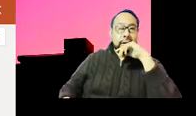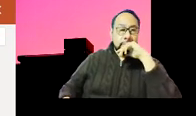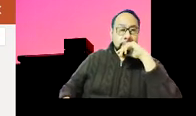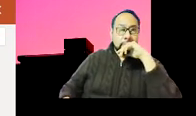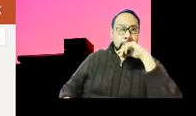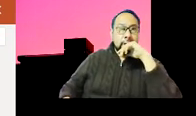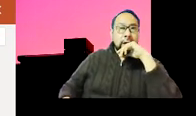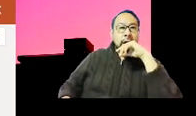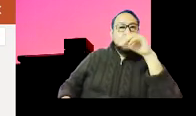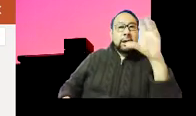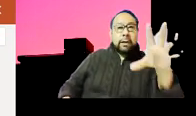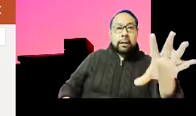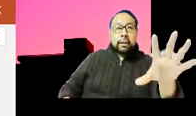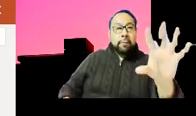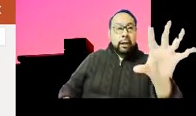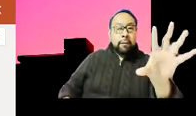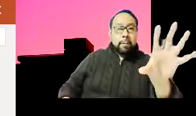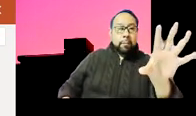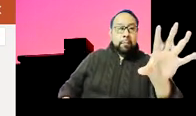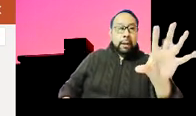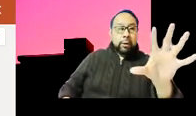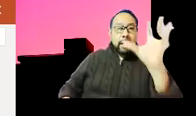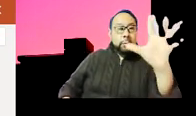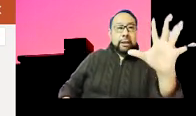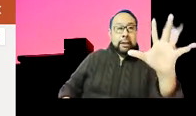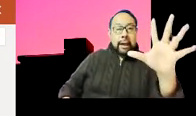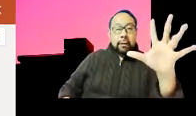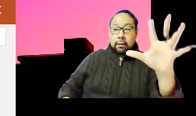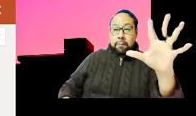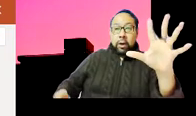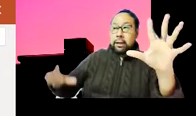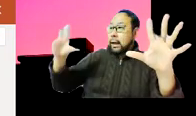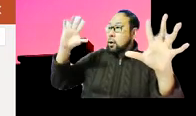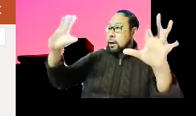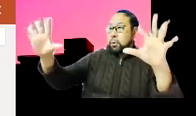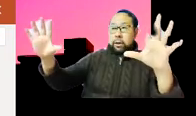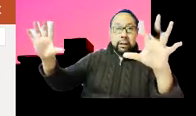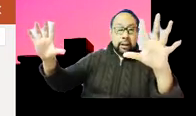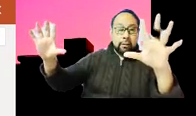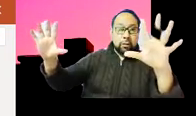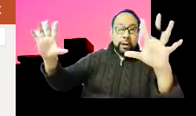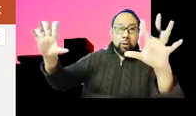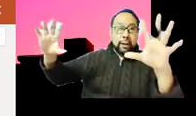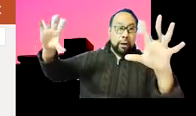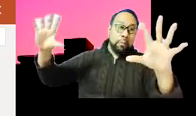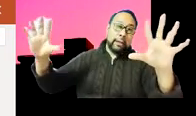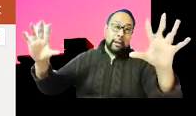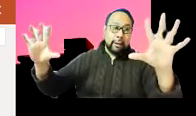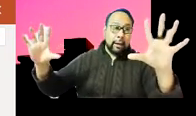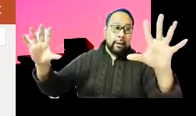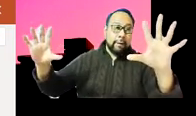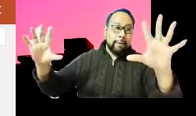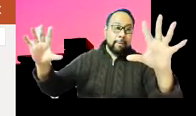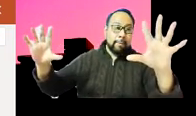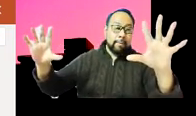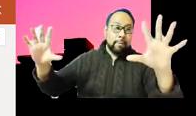publicidad? Muchas veces también vemos que hay publicidad que puede atacar otra publicidad, sobre todo el de la